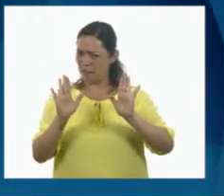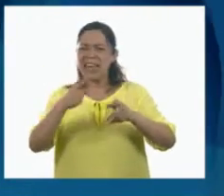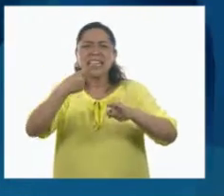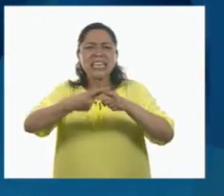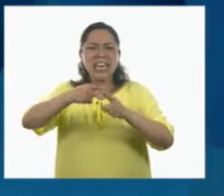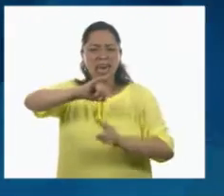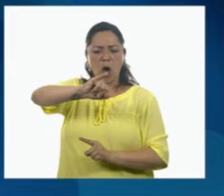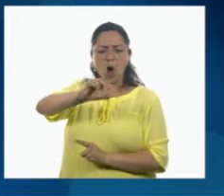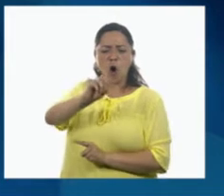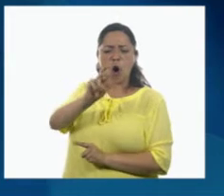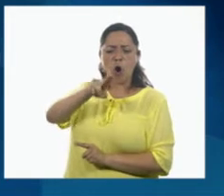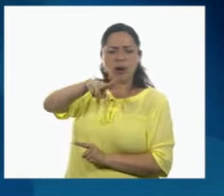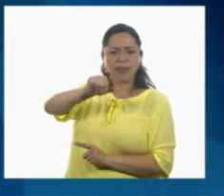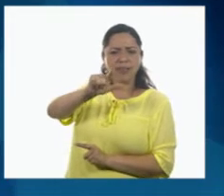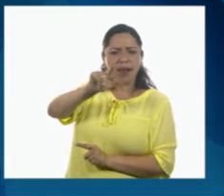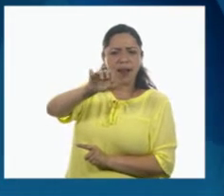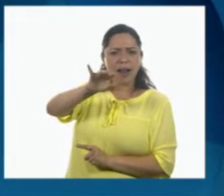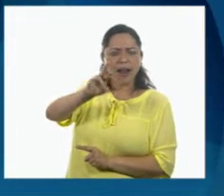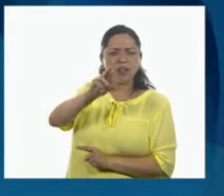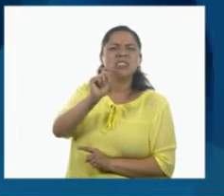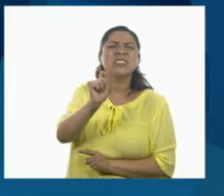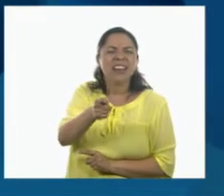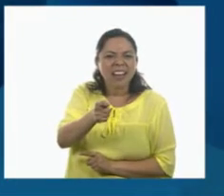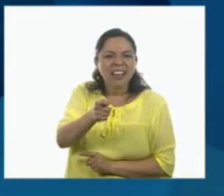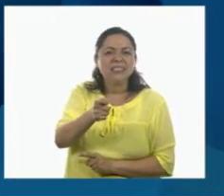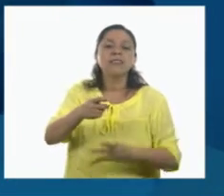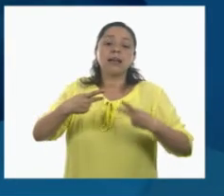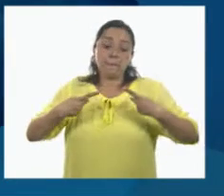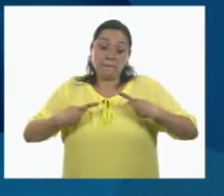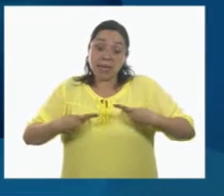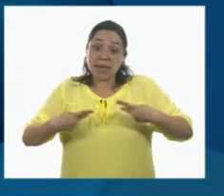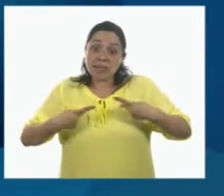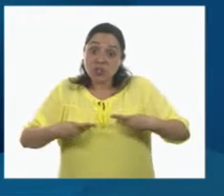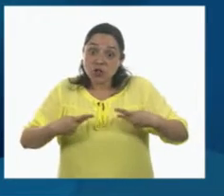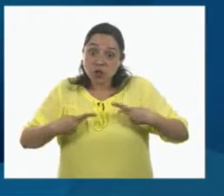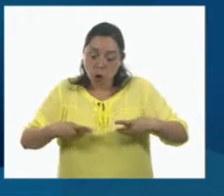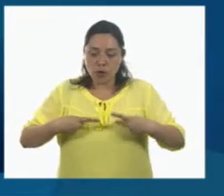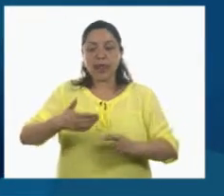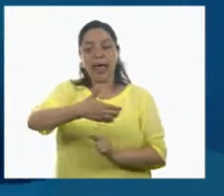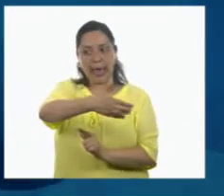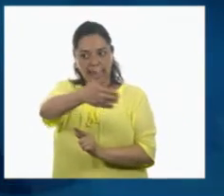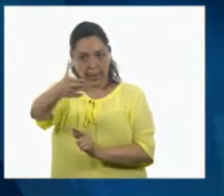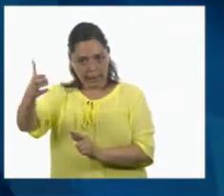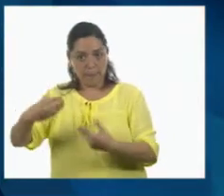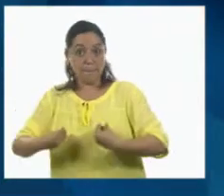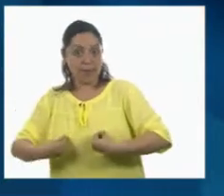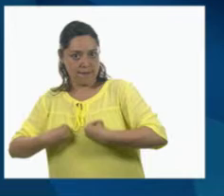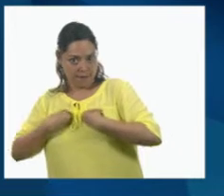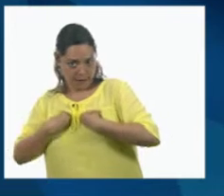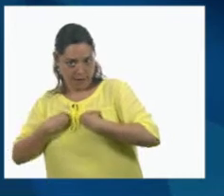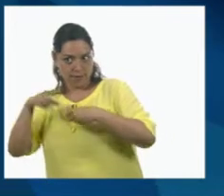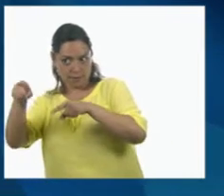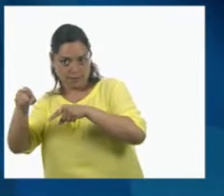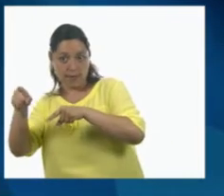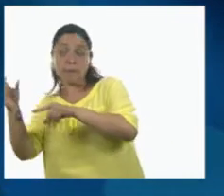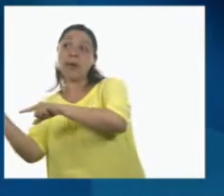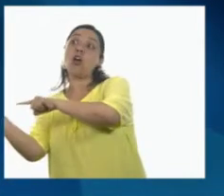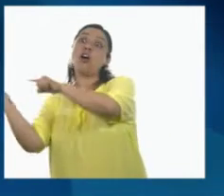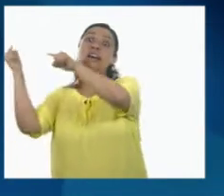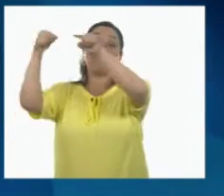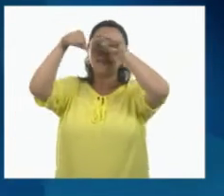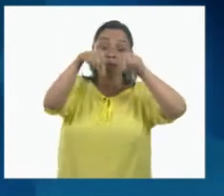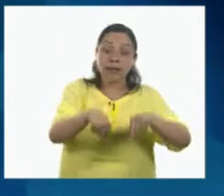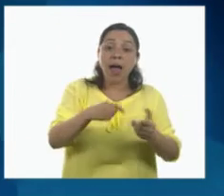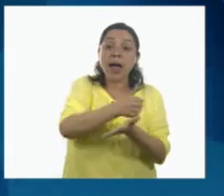jornaleros? Los jornaleros eran personas que vivían en el campo, pero venían a la ciudad a ofrecer sus